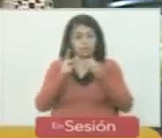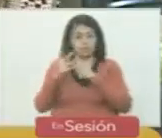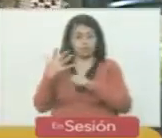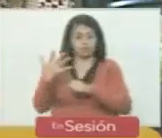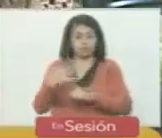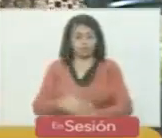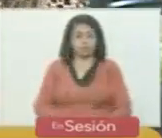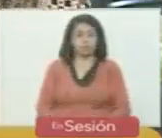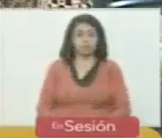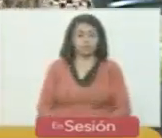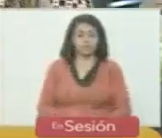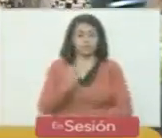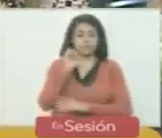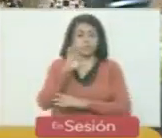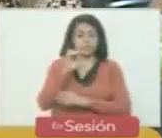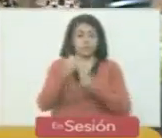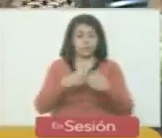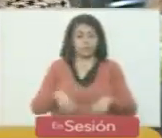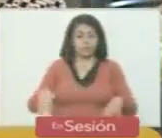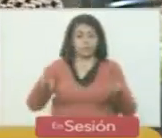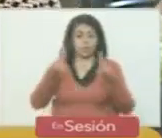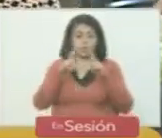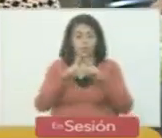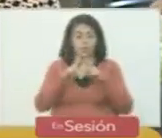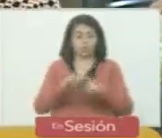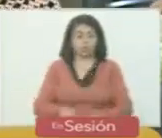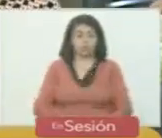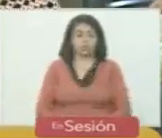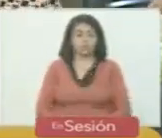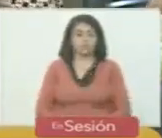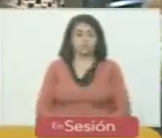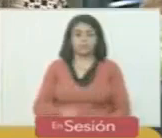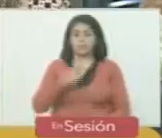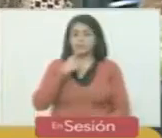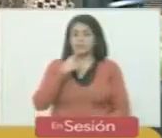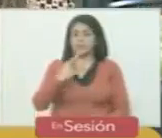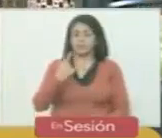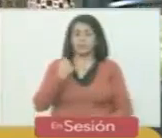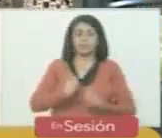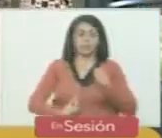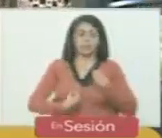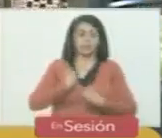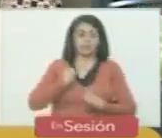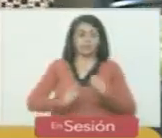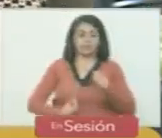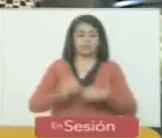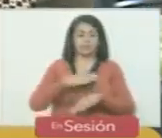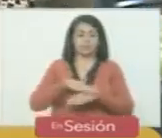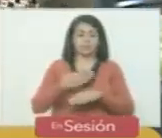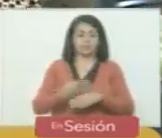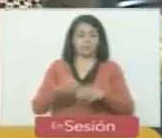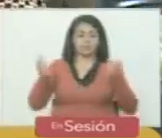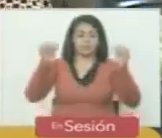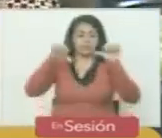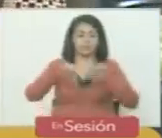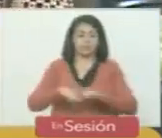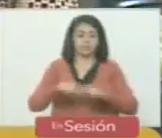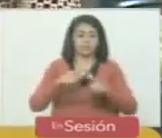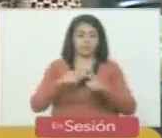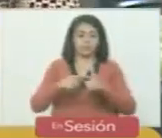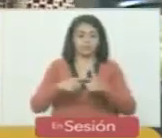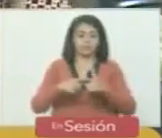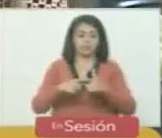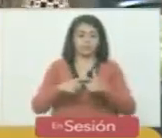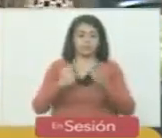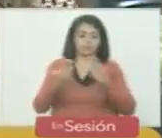1975, la Asamblea General de Naciones Unidas expresa su preocupación por el deterioro y el